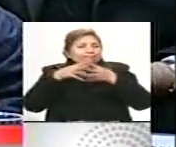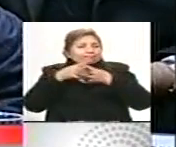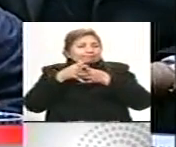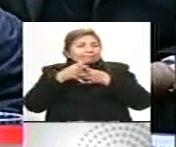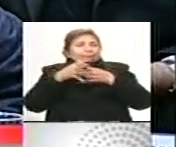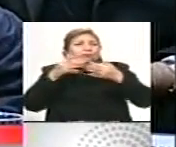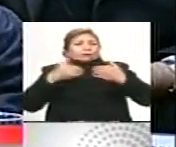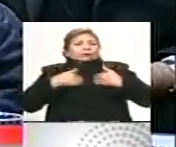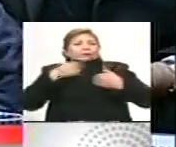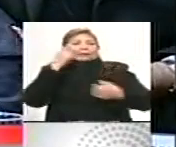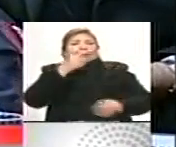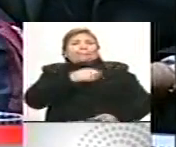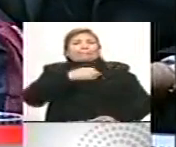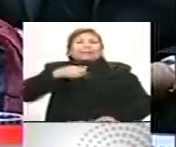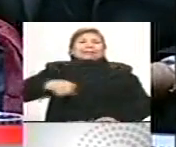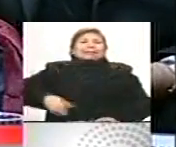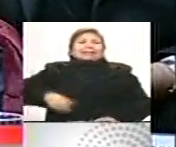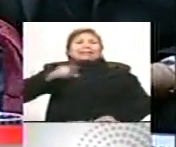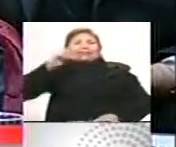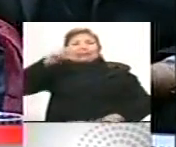que hacer el presidente de la República.